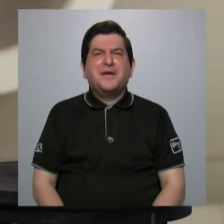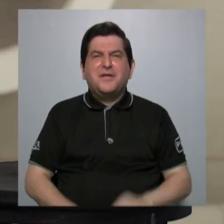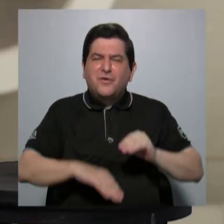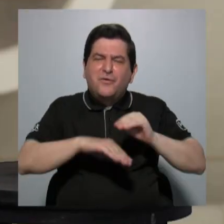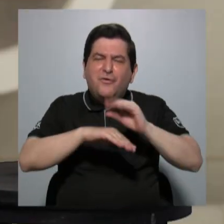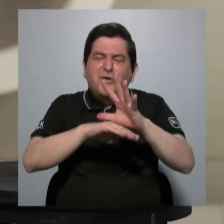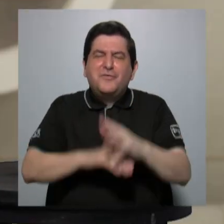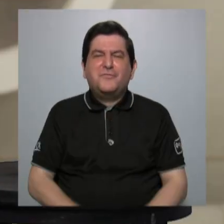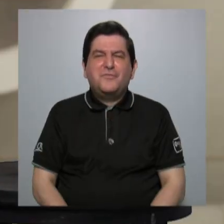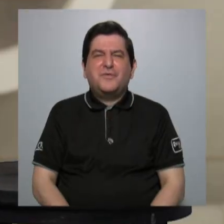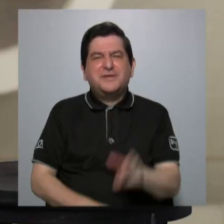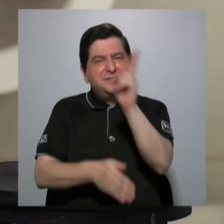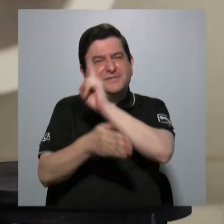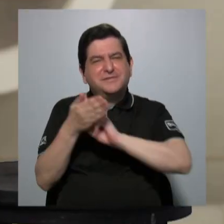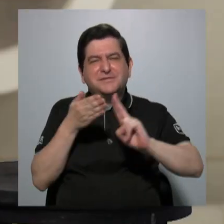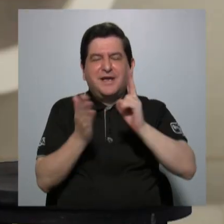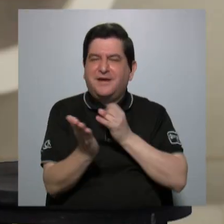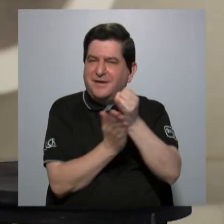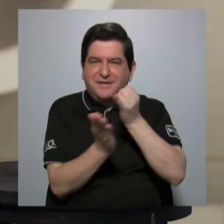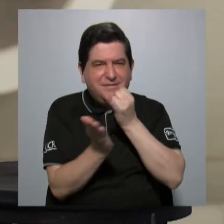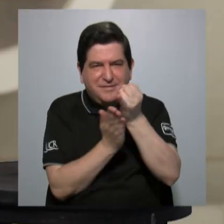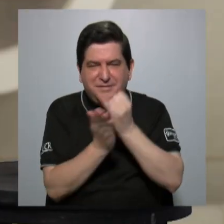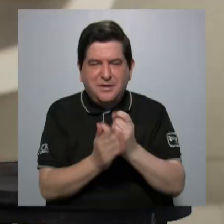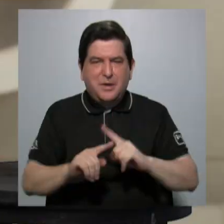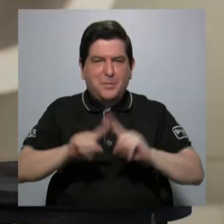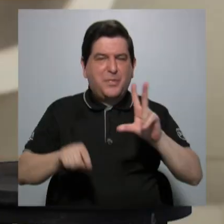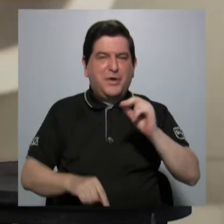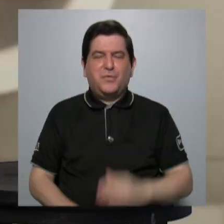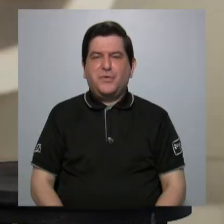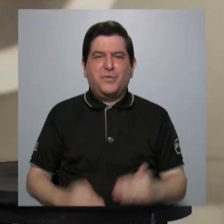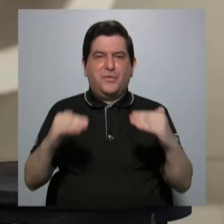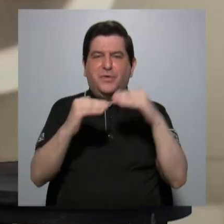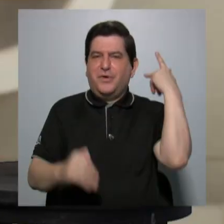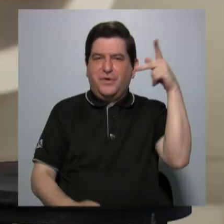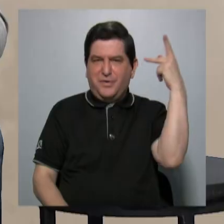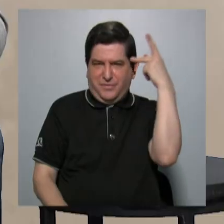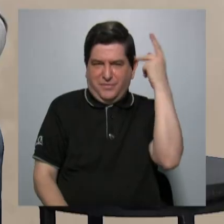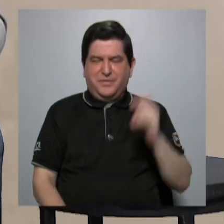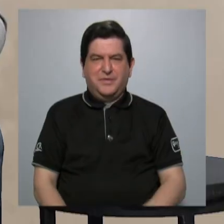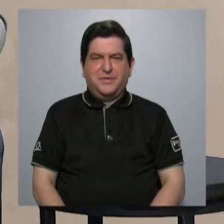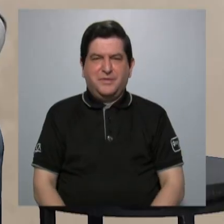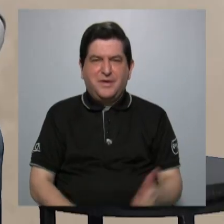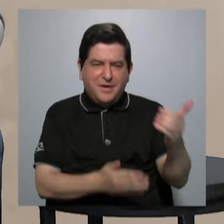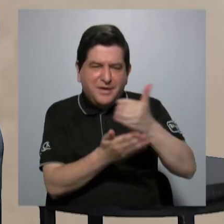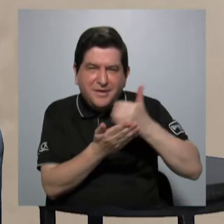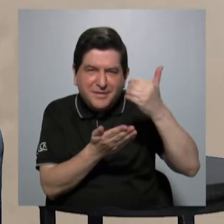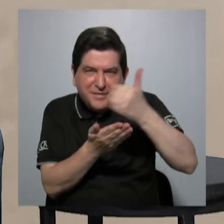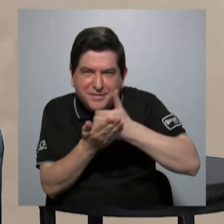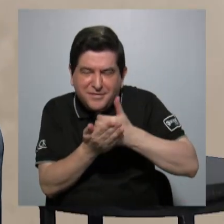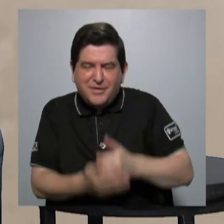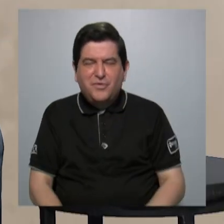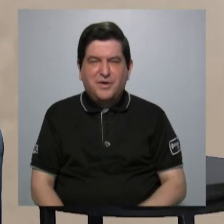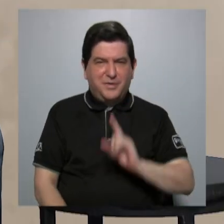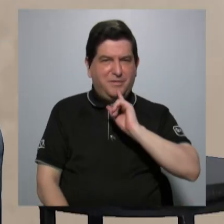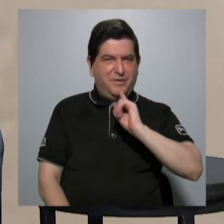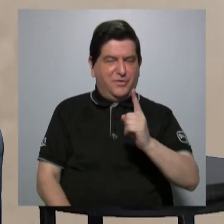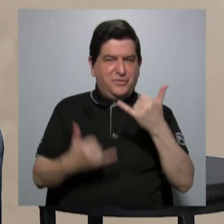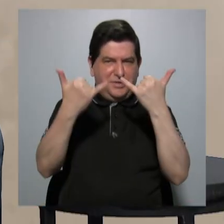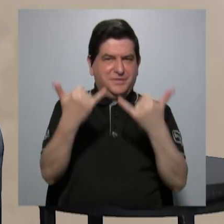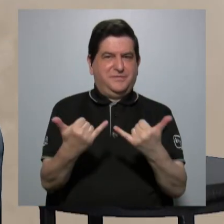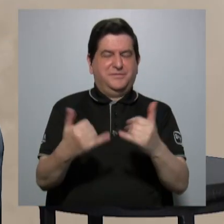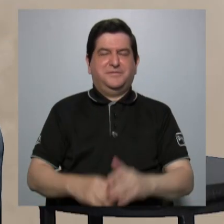un alcance más que todo académico de investigación, pero sin llegar a estratos políticos. Recopilemos un poquito lo que se ha